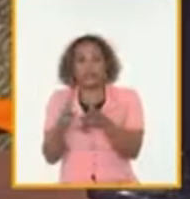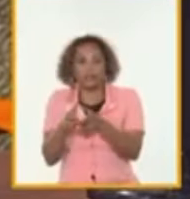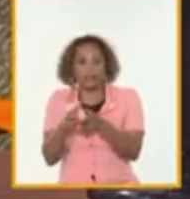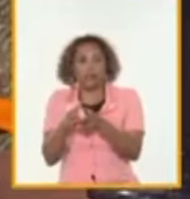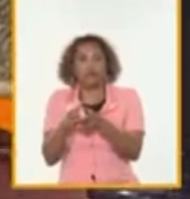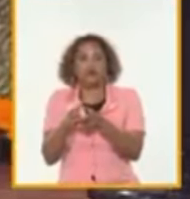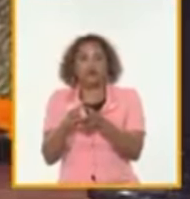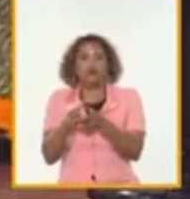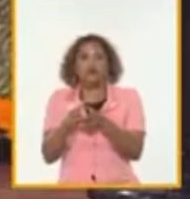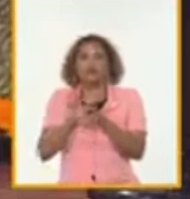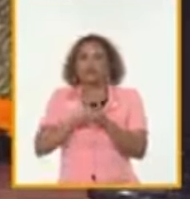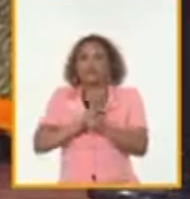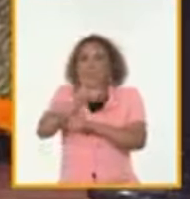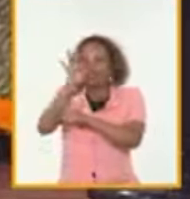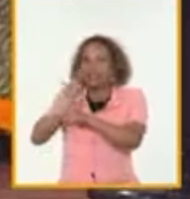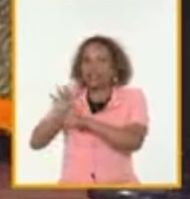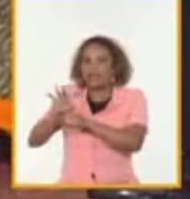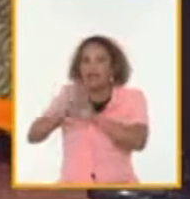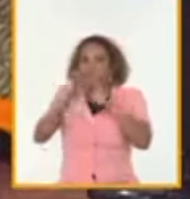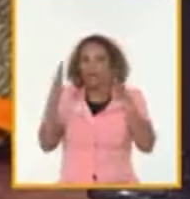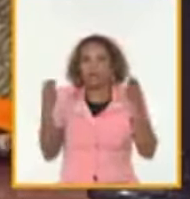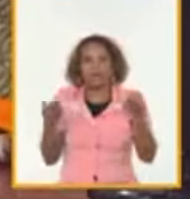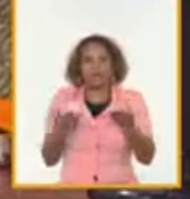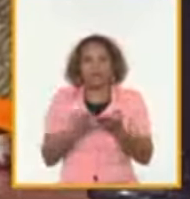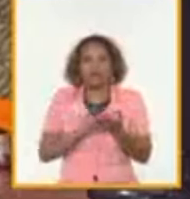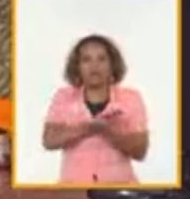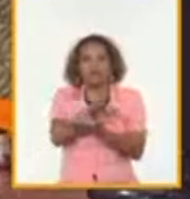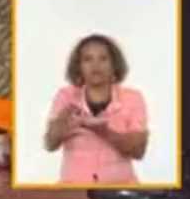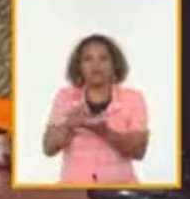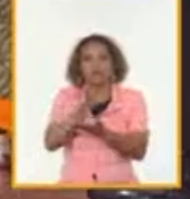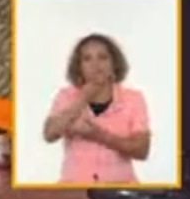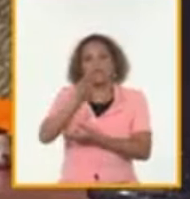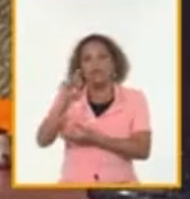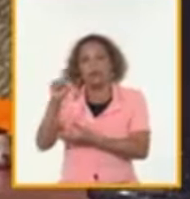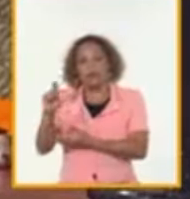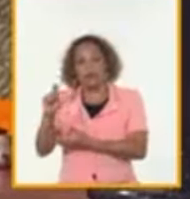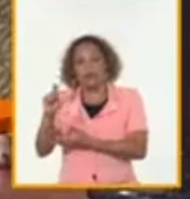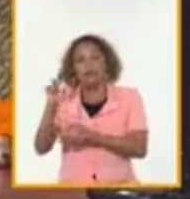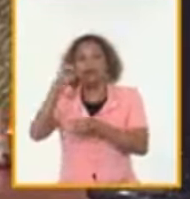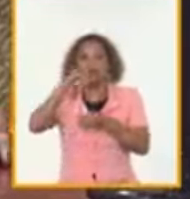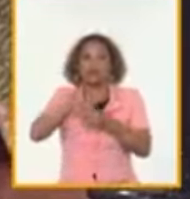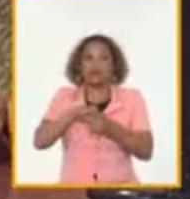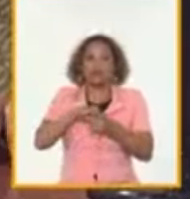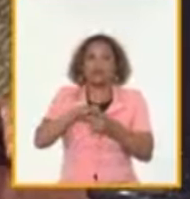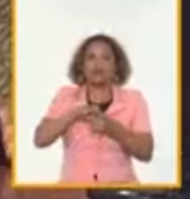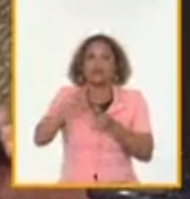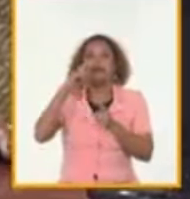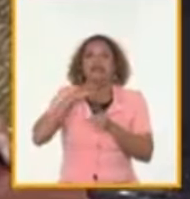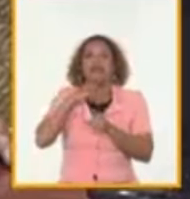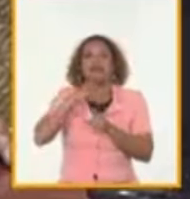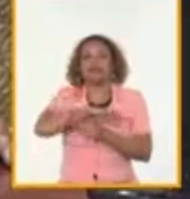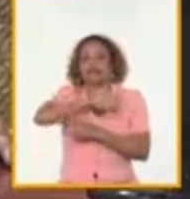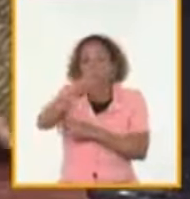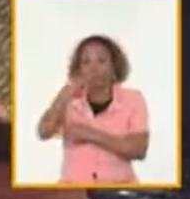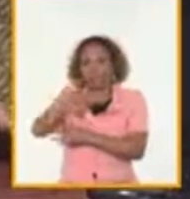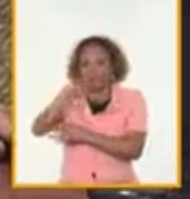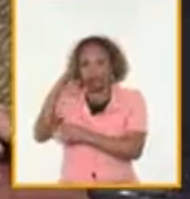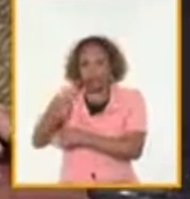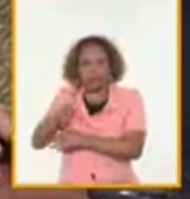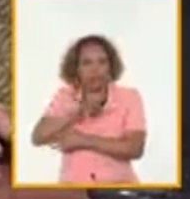diseminados en toda la la geografía villaclareño el turquino y